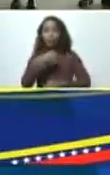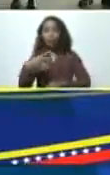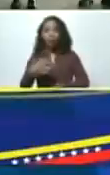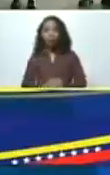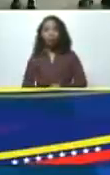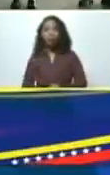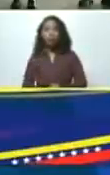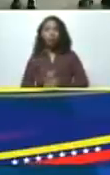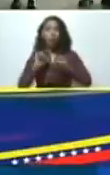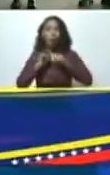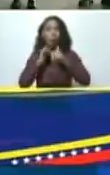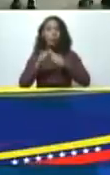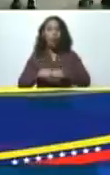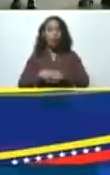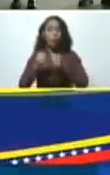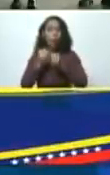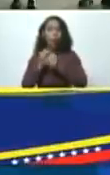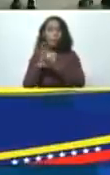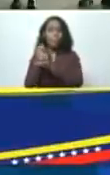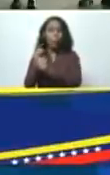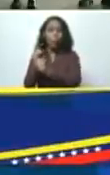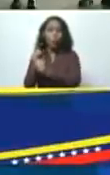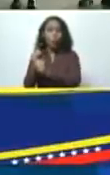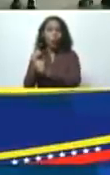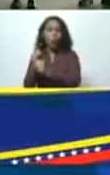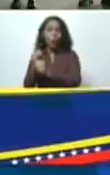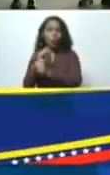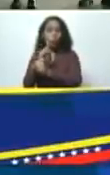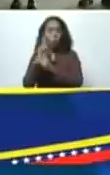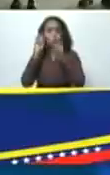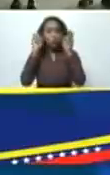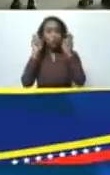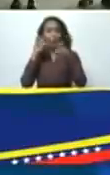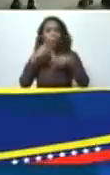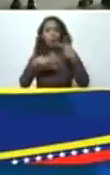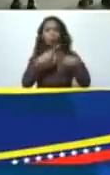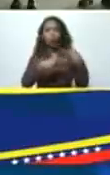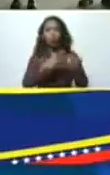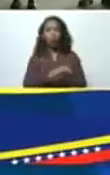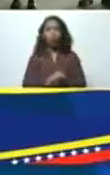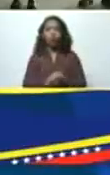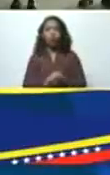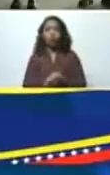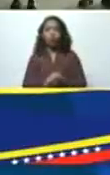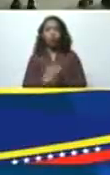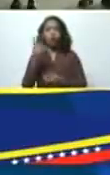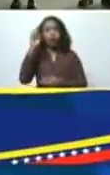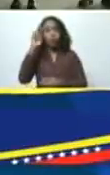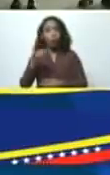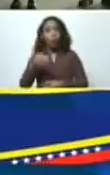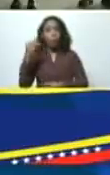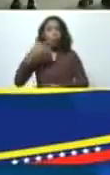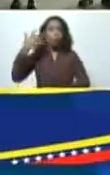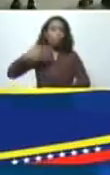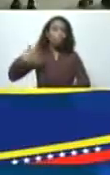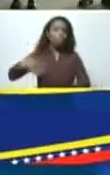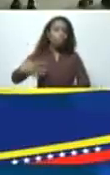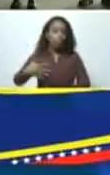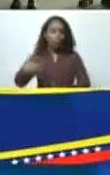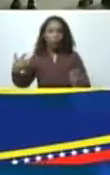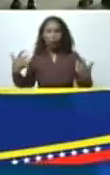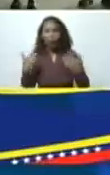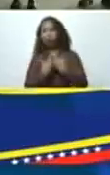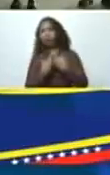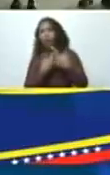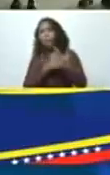y comenzar a romper la dependencia de un producto que se produce y cada vez está más caro, y con el conflicto